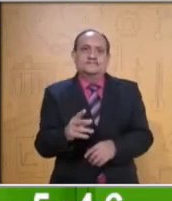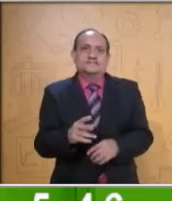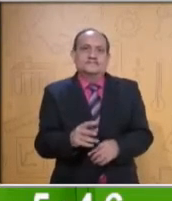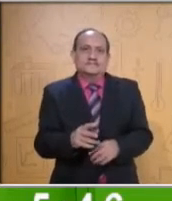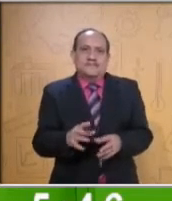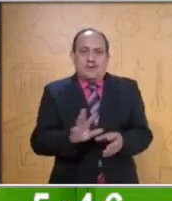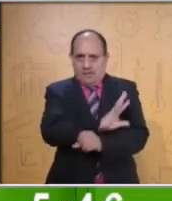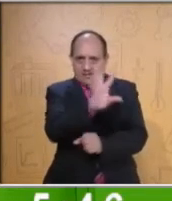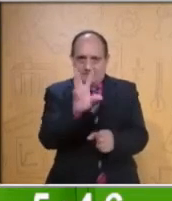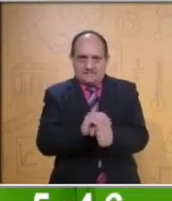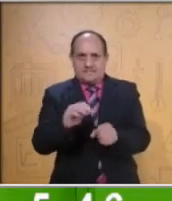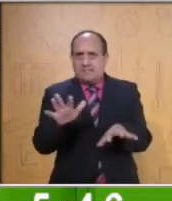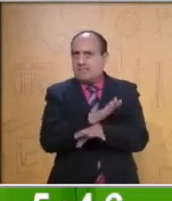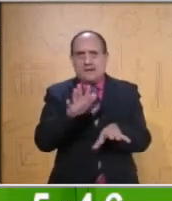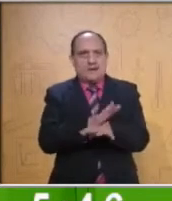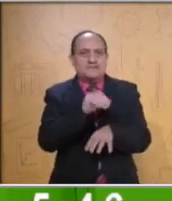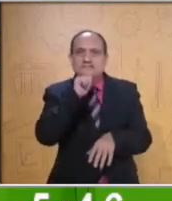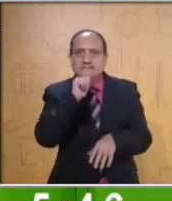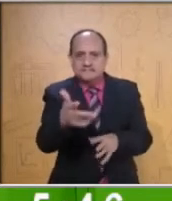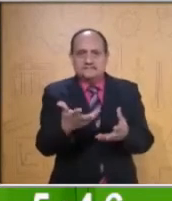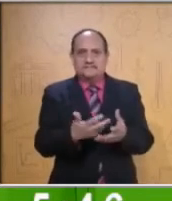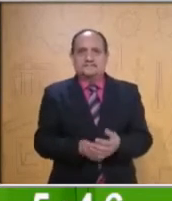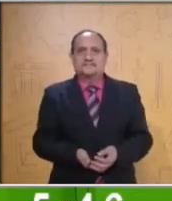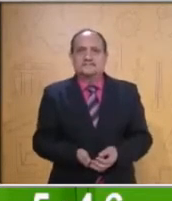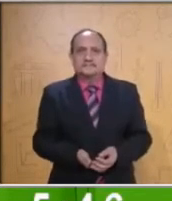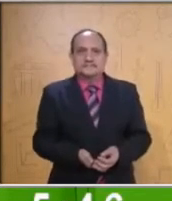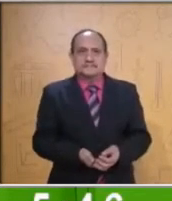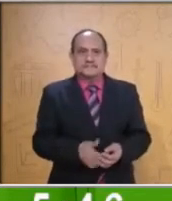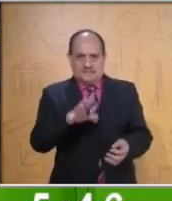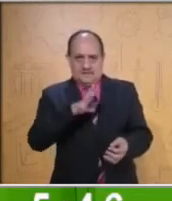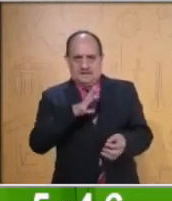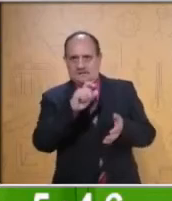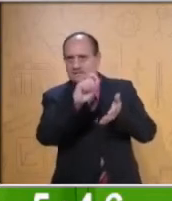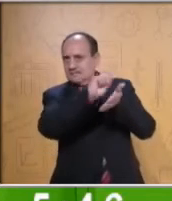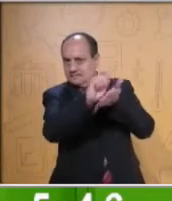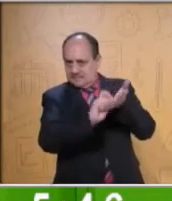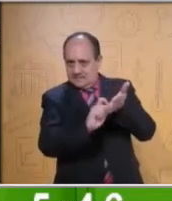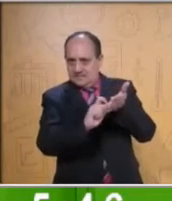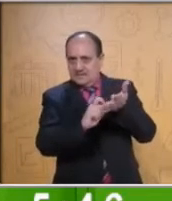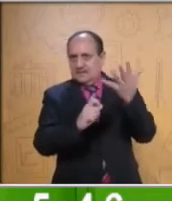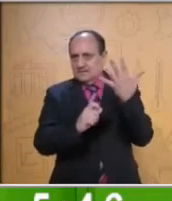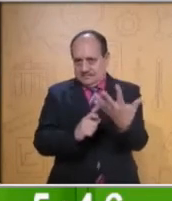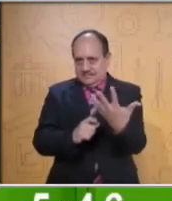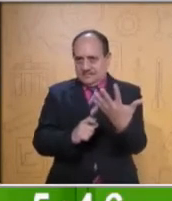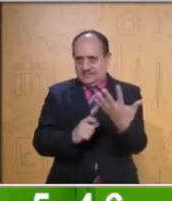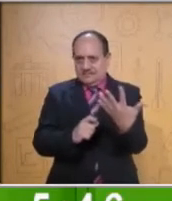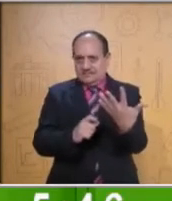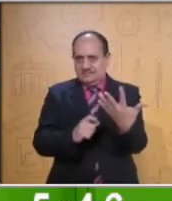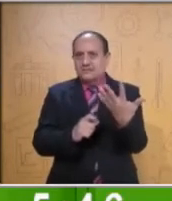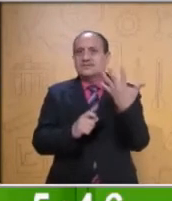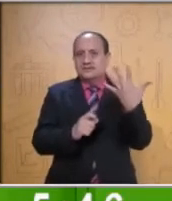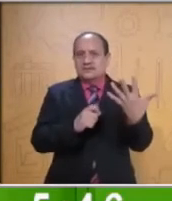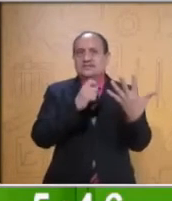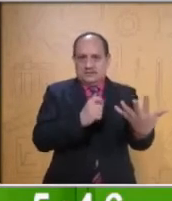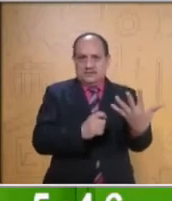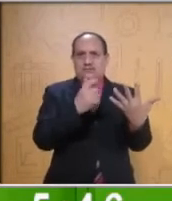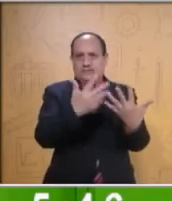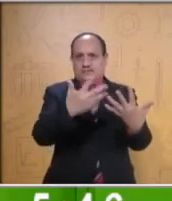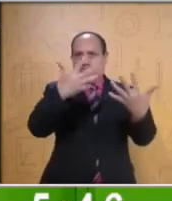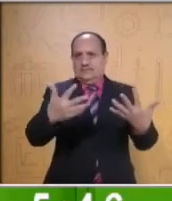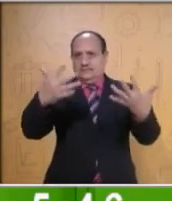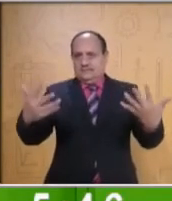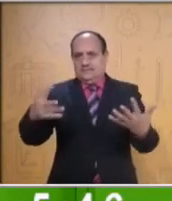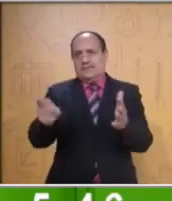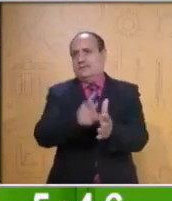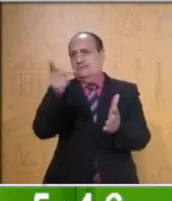no me va a modificar cuál es el dato que más se repite. Aquí tengo entonces que los 5 siguen siendo los datos que más se repiten,